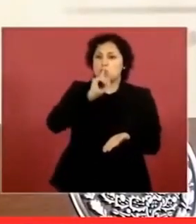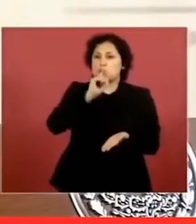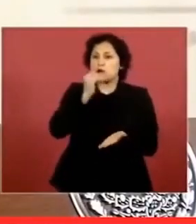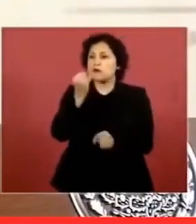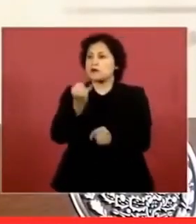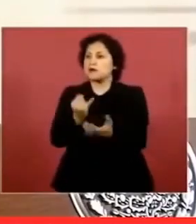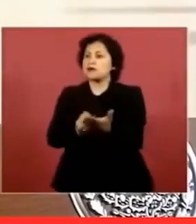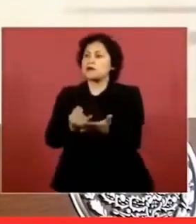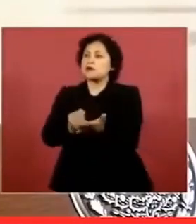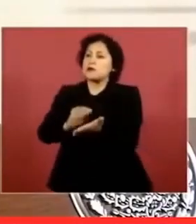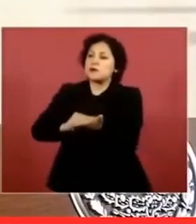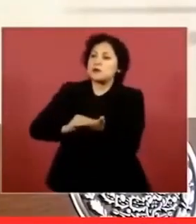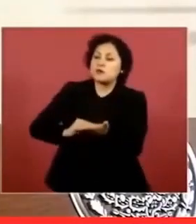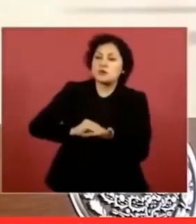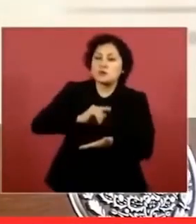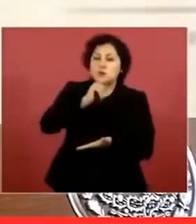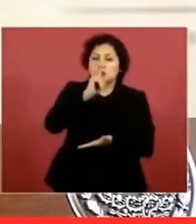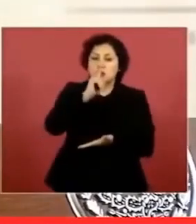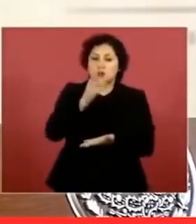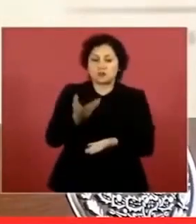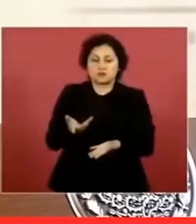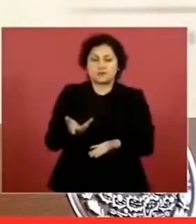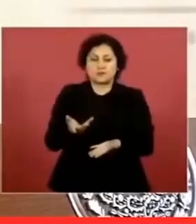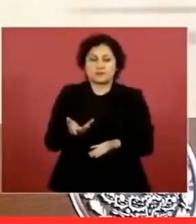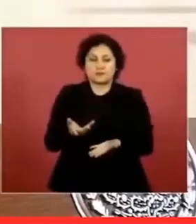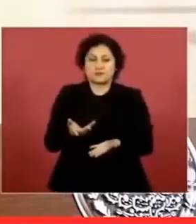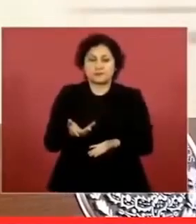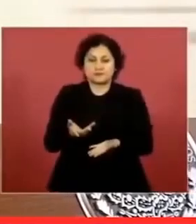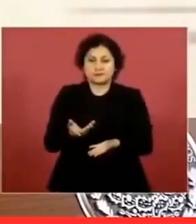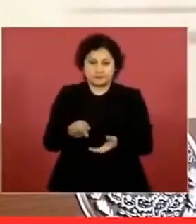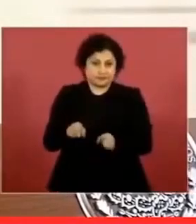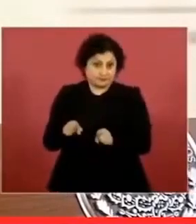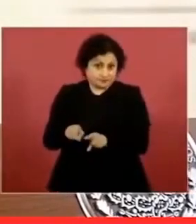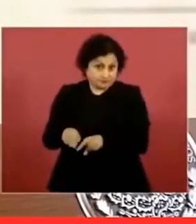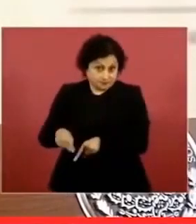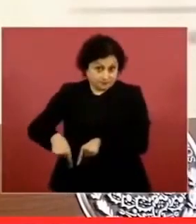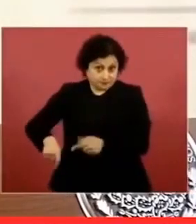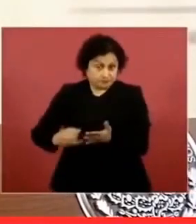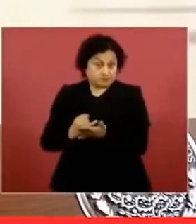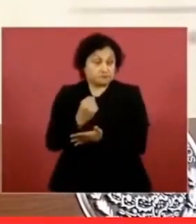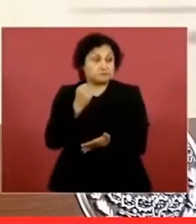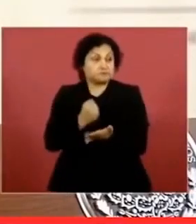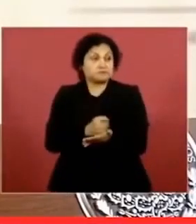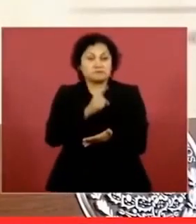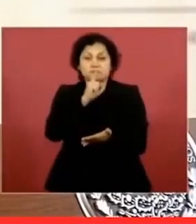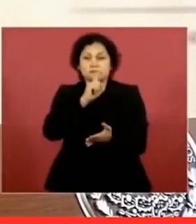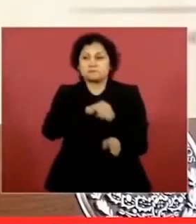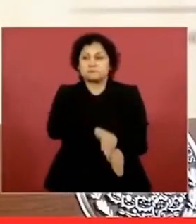Y luego viene lo de Odebrecht.